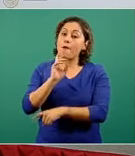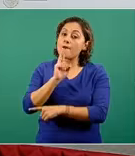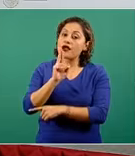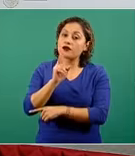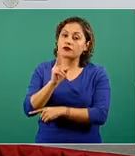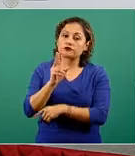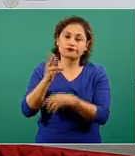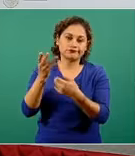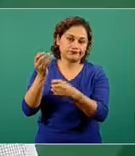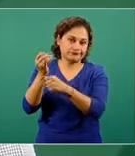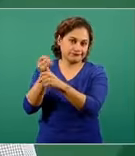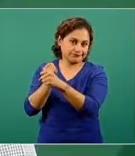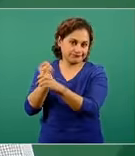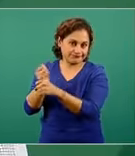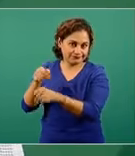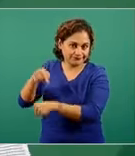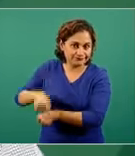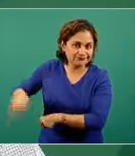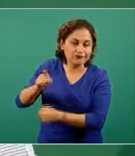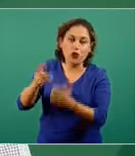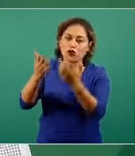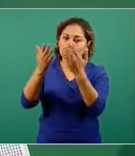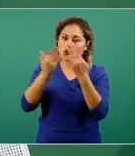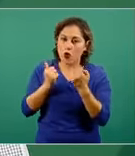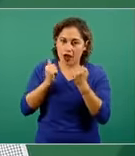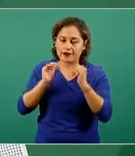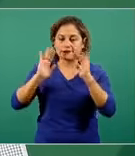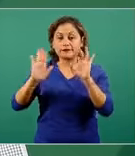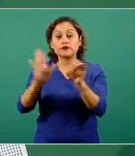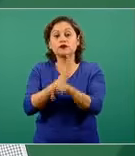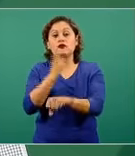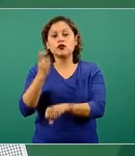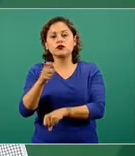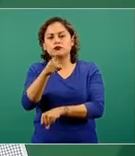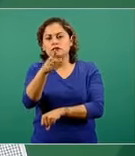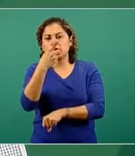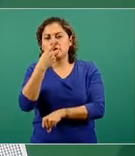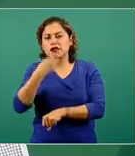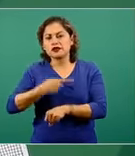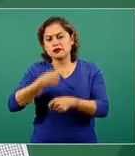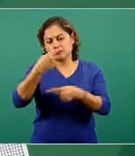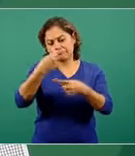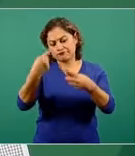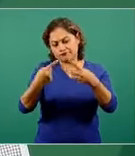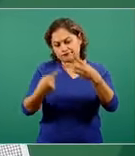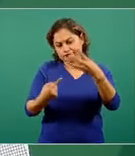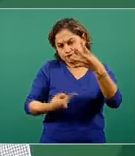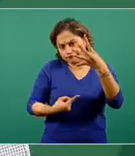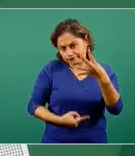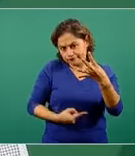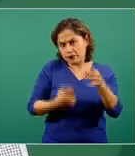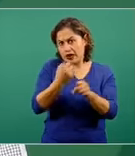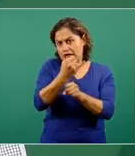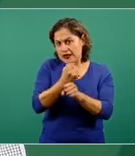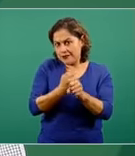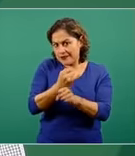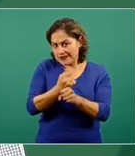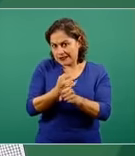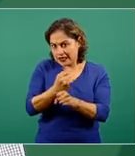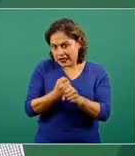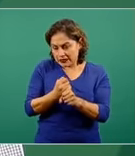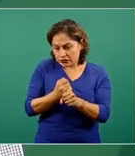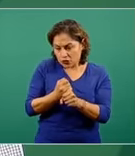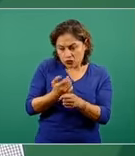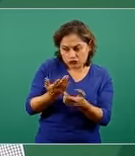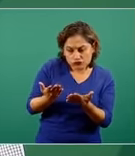Entonces, cuando hablamos de esta demostración y de esta evidencia que en su momento tendría que existir, hasta este momento no se tiene.